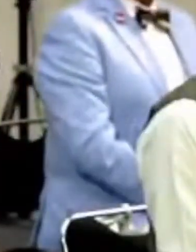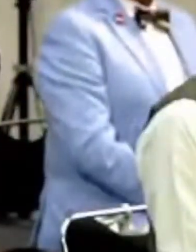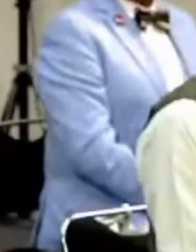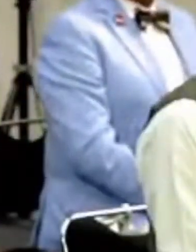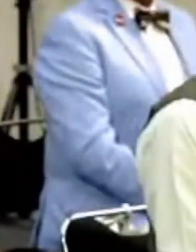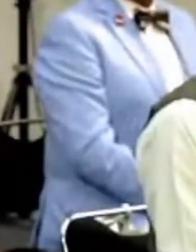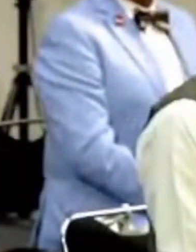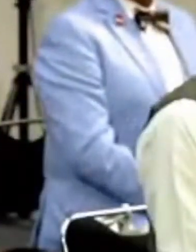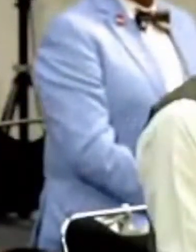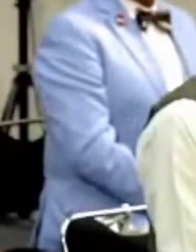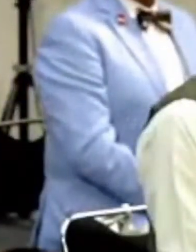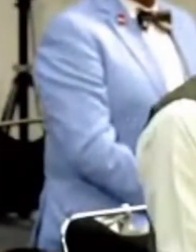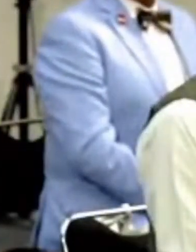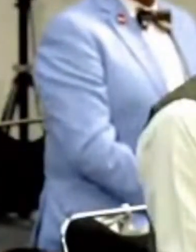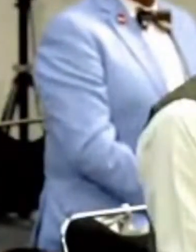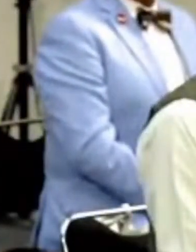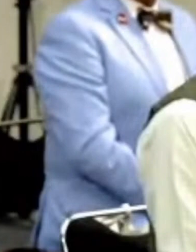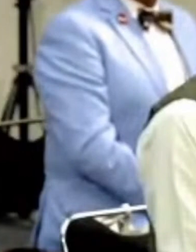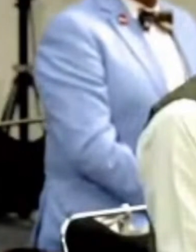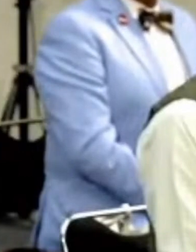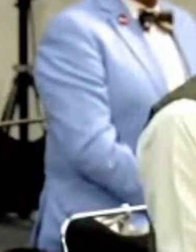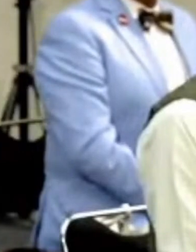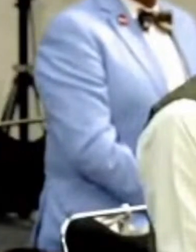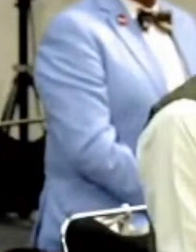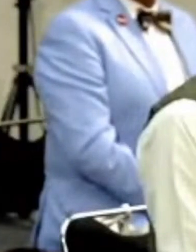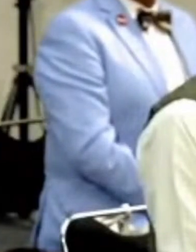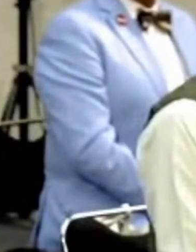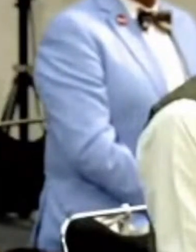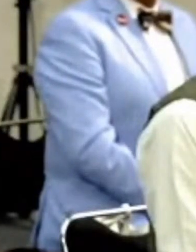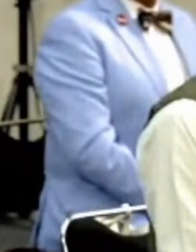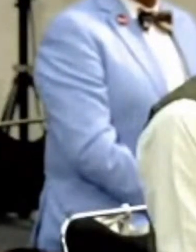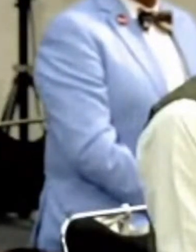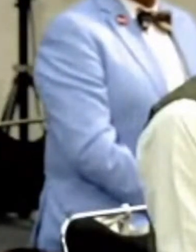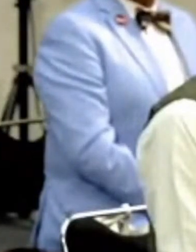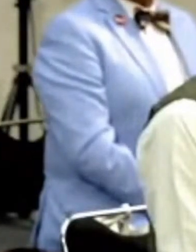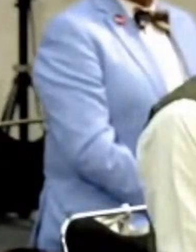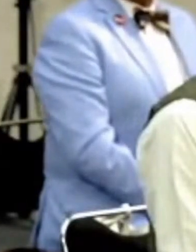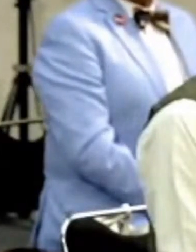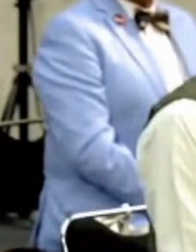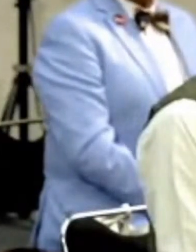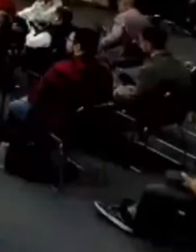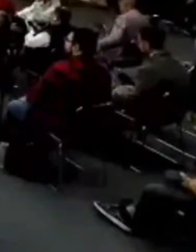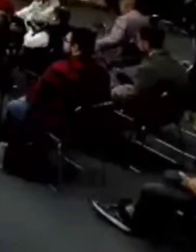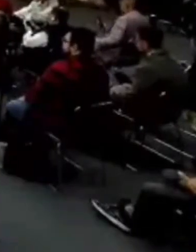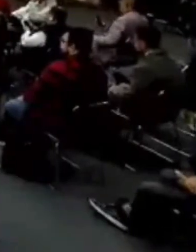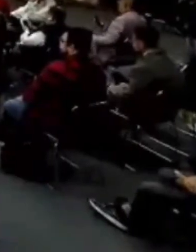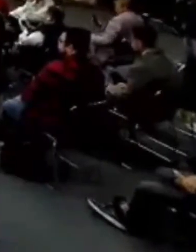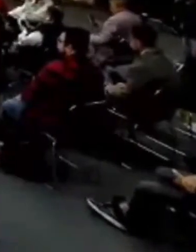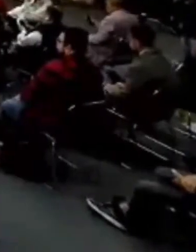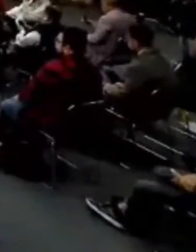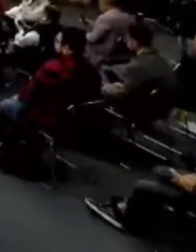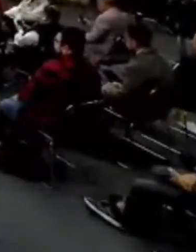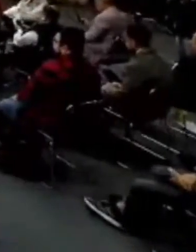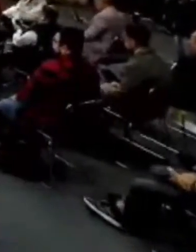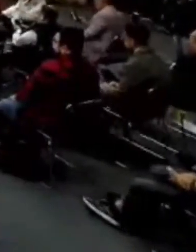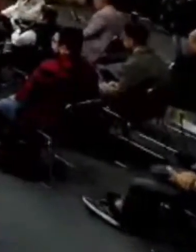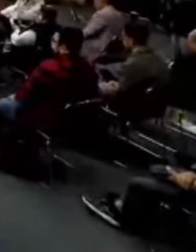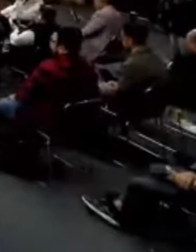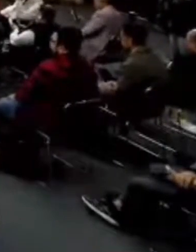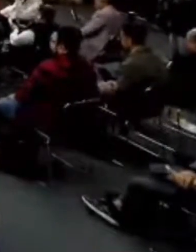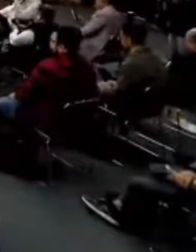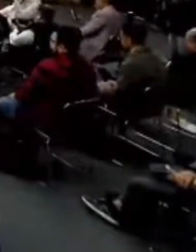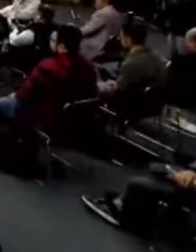les asignaba este 4% extra al presupuesto. Entonces, consultarle al respecto, presidente. No,